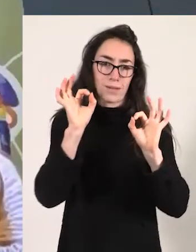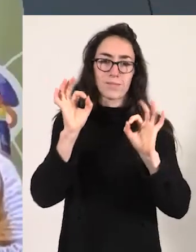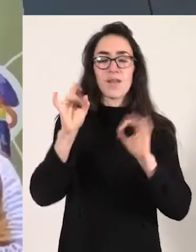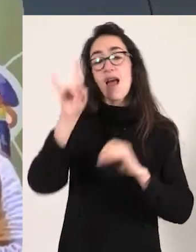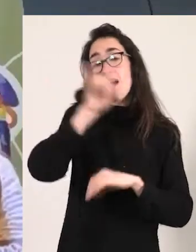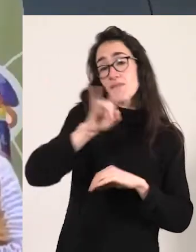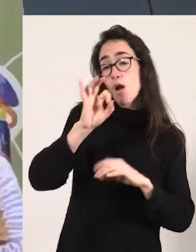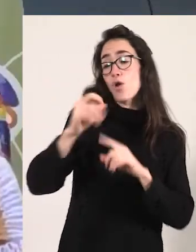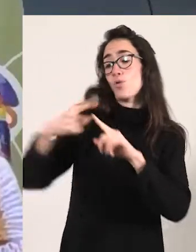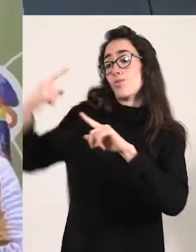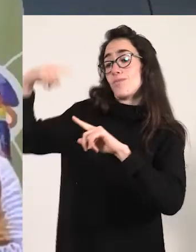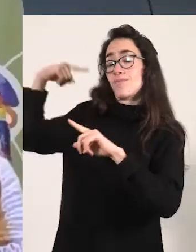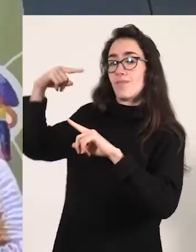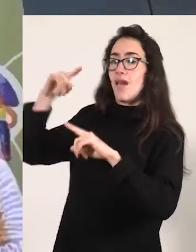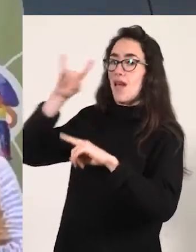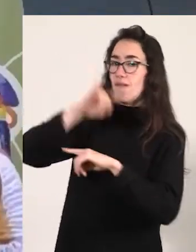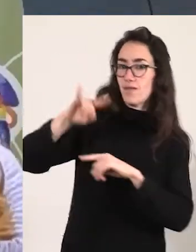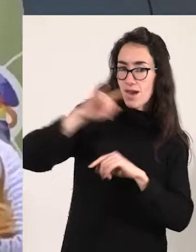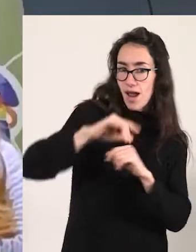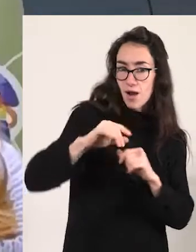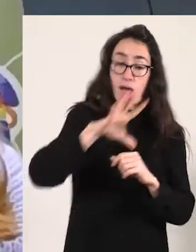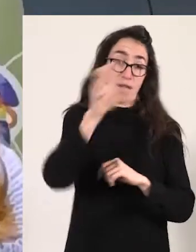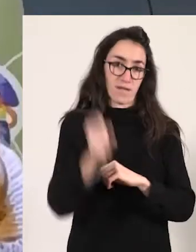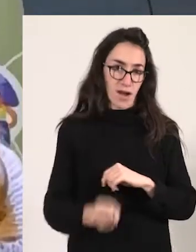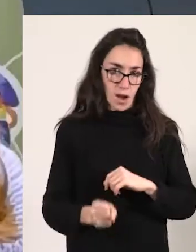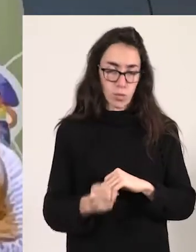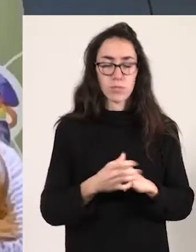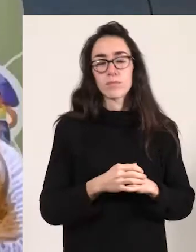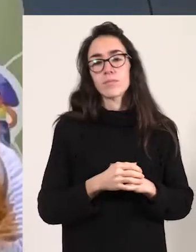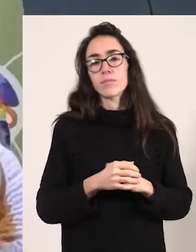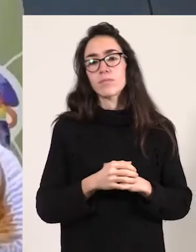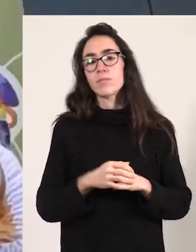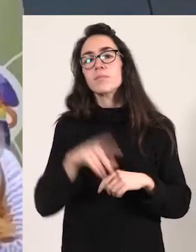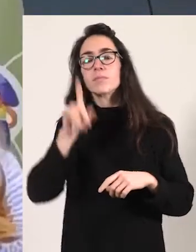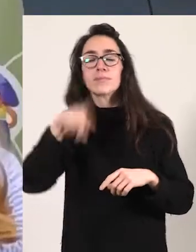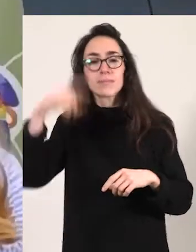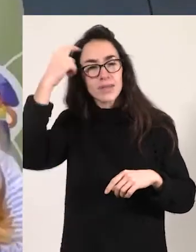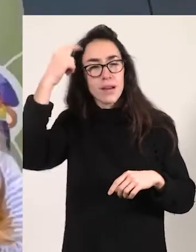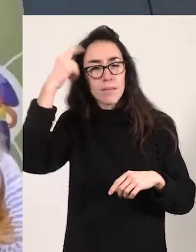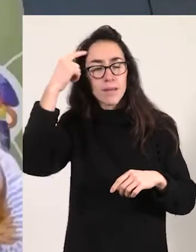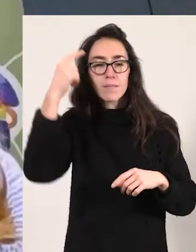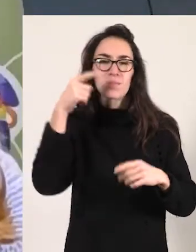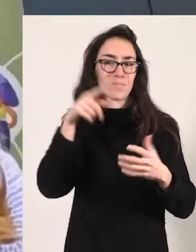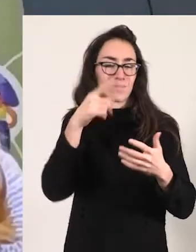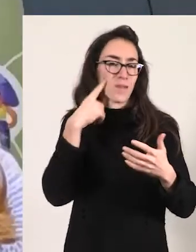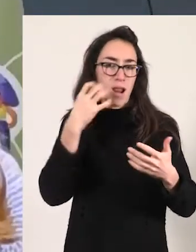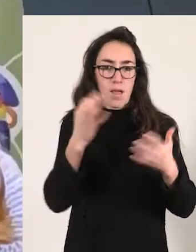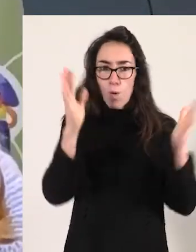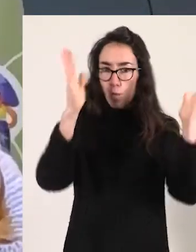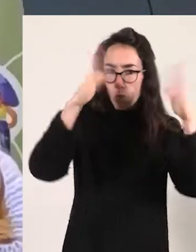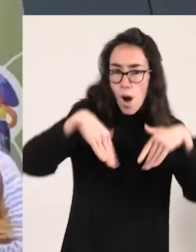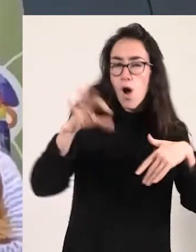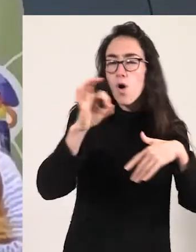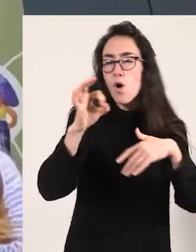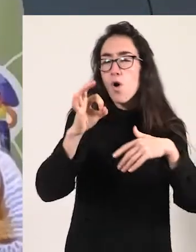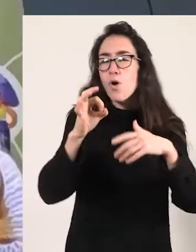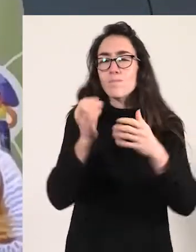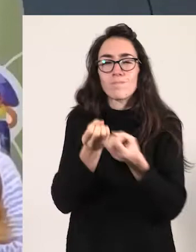hombres de población africana y afrodescendiente. ¿Qué tipo de mensajes se han transmitido, se han estado presentes o, por el contrario,